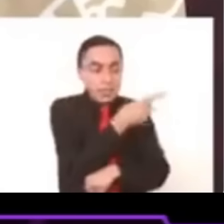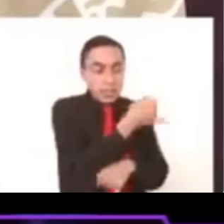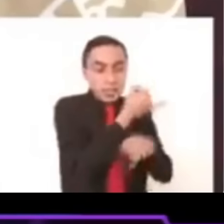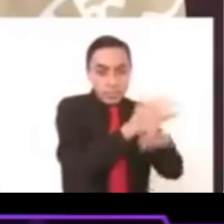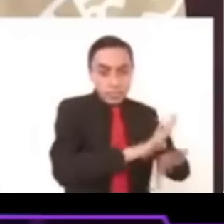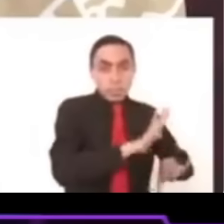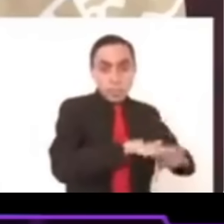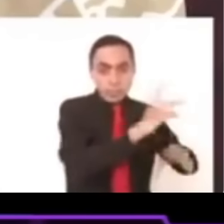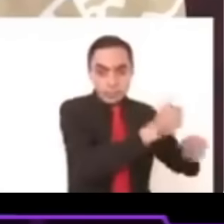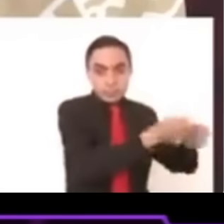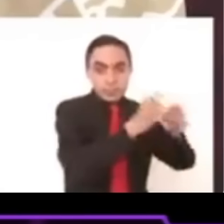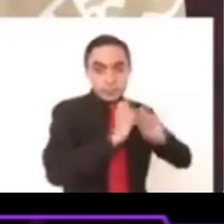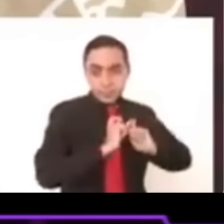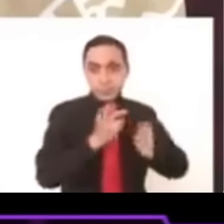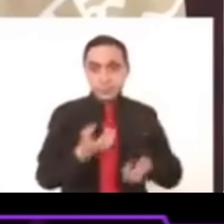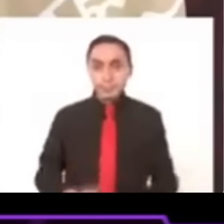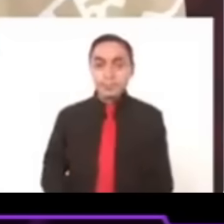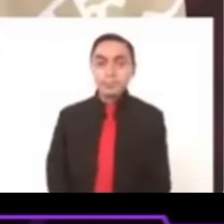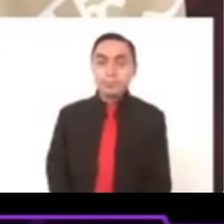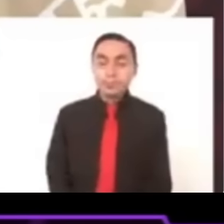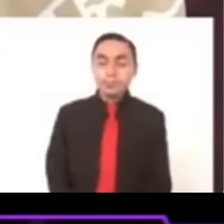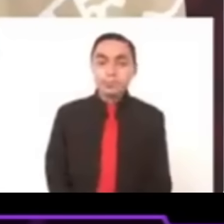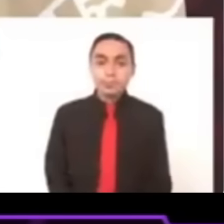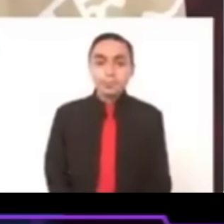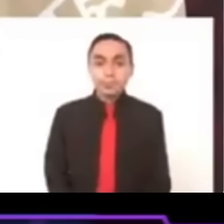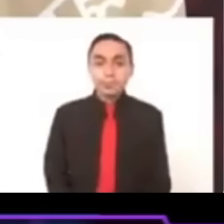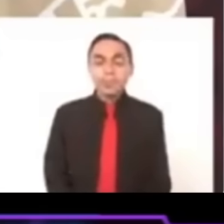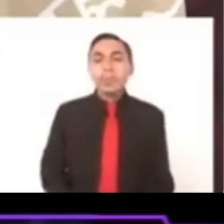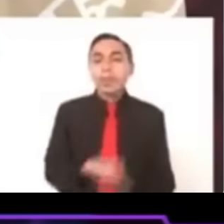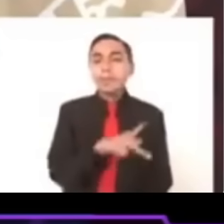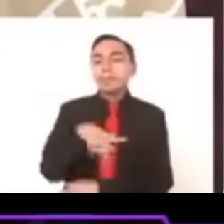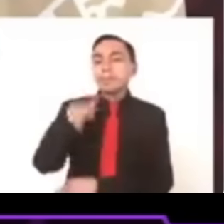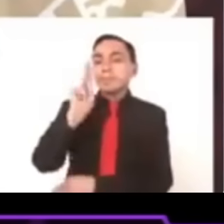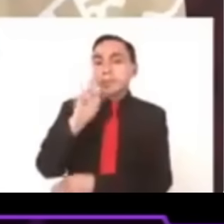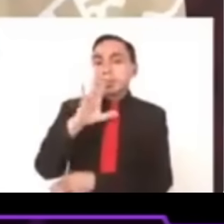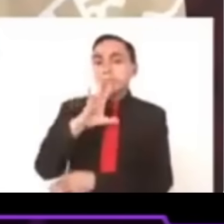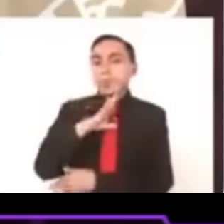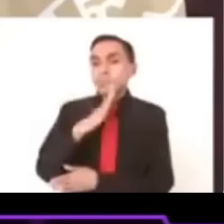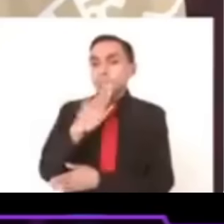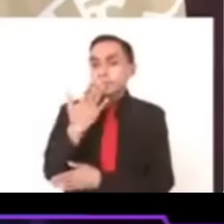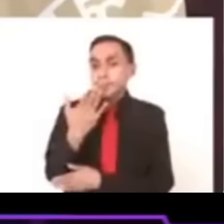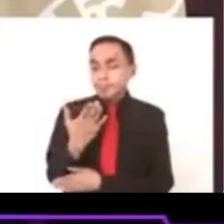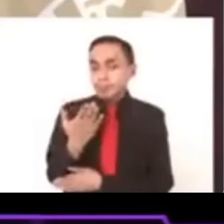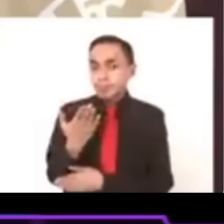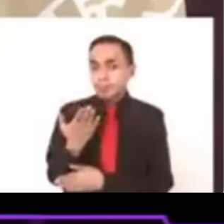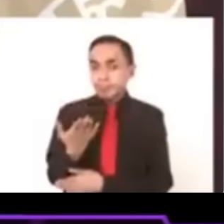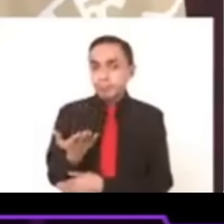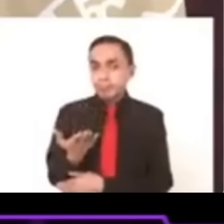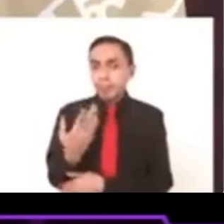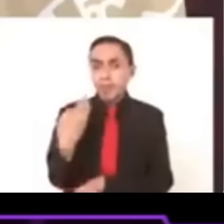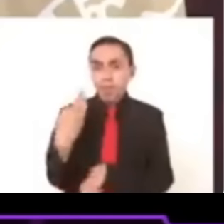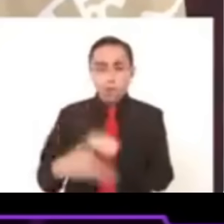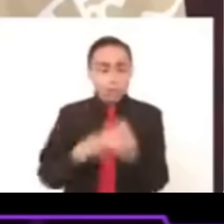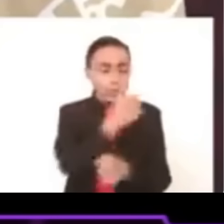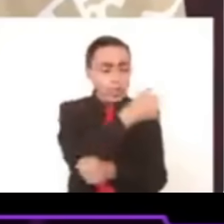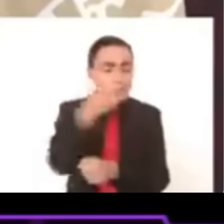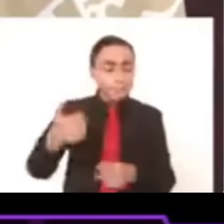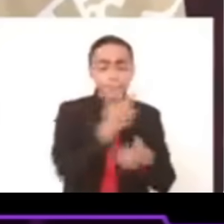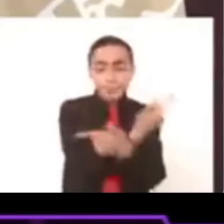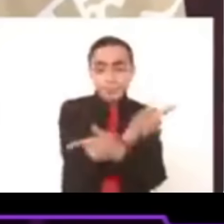esto que ocurrió. Pero digamos que en general, pues todos tienen